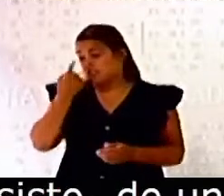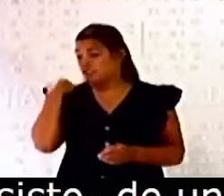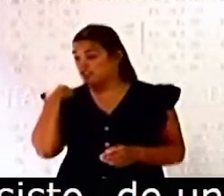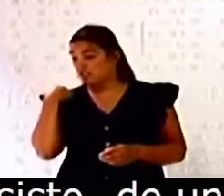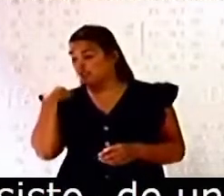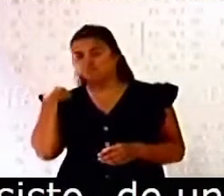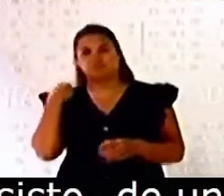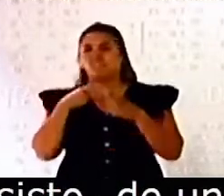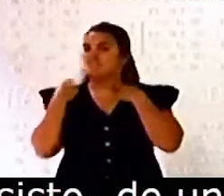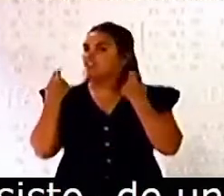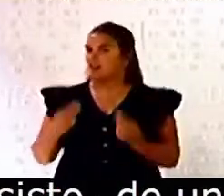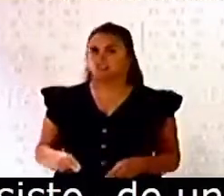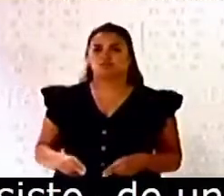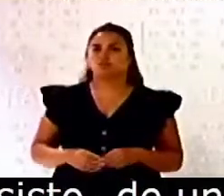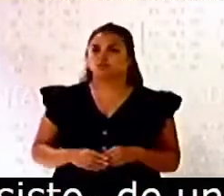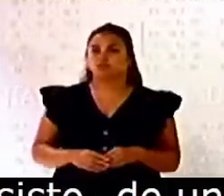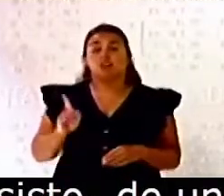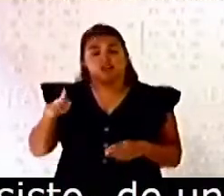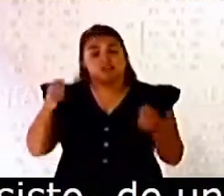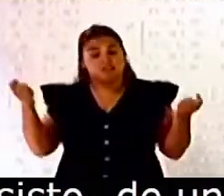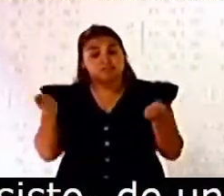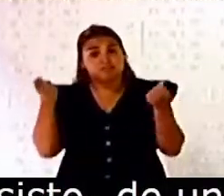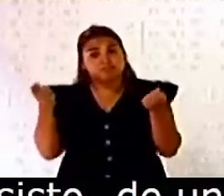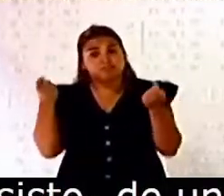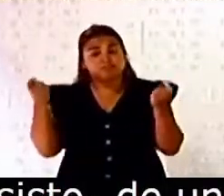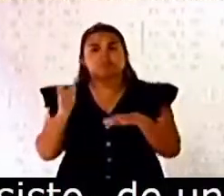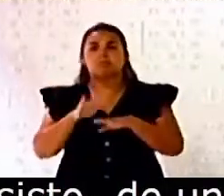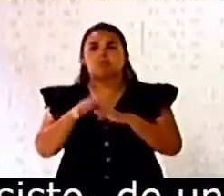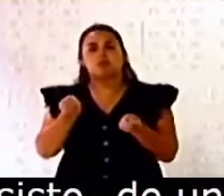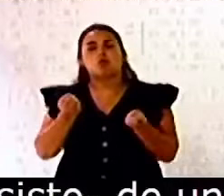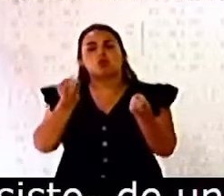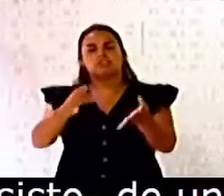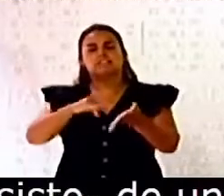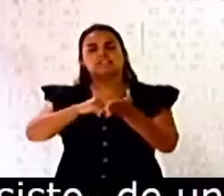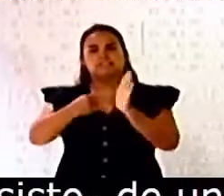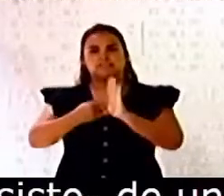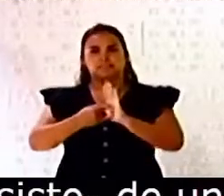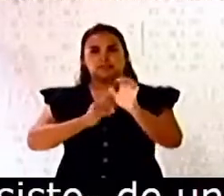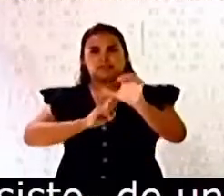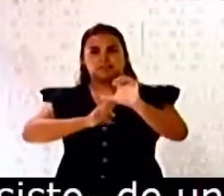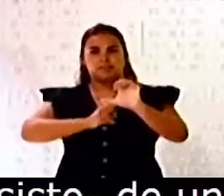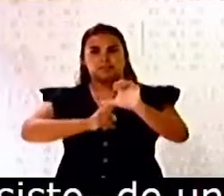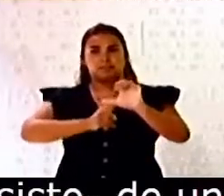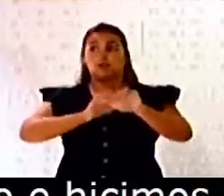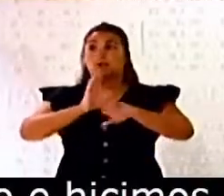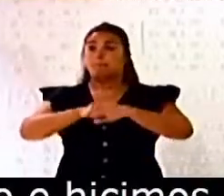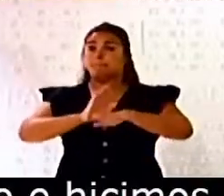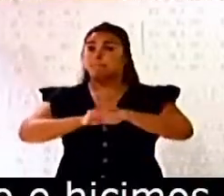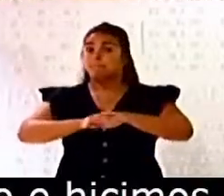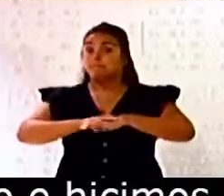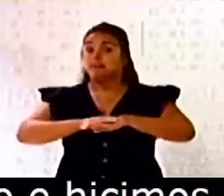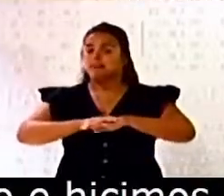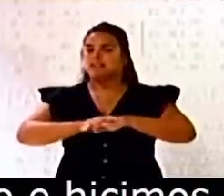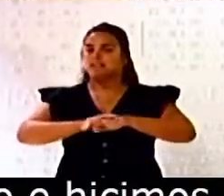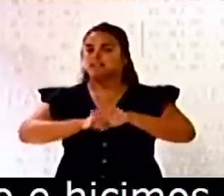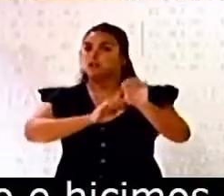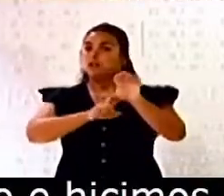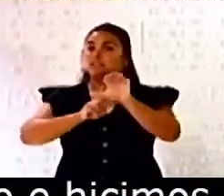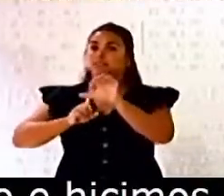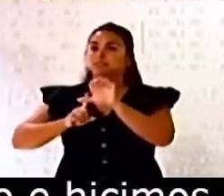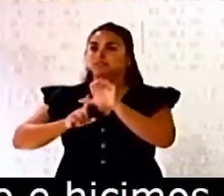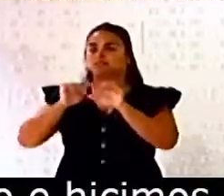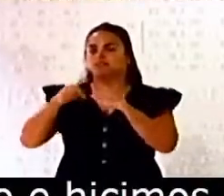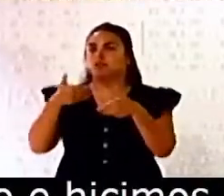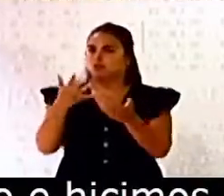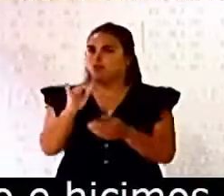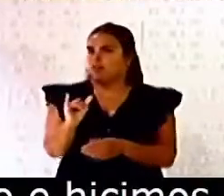fueron un fracaso. Incluso hicimos una campaña de comunicación en los medios extremeños para hacer llegar a las familias extremeñas que existen estas